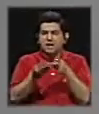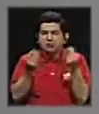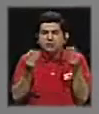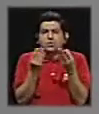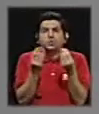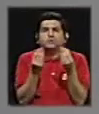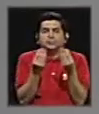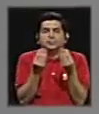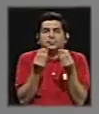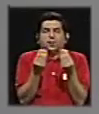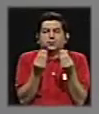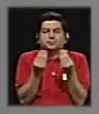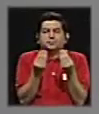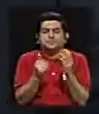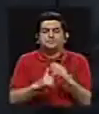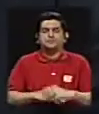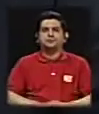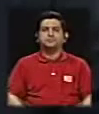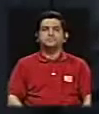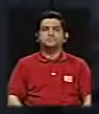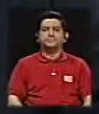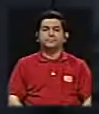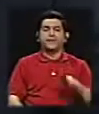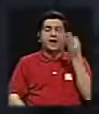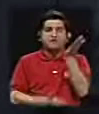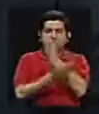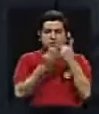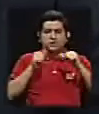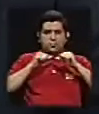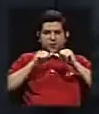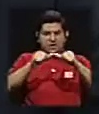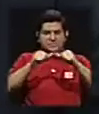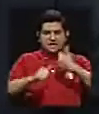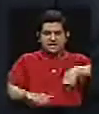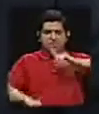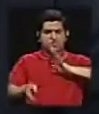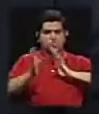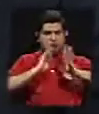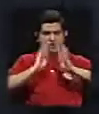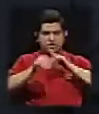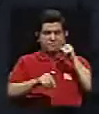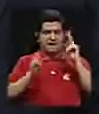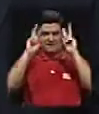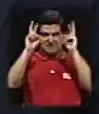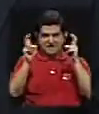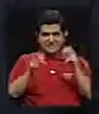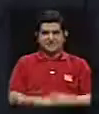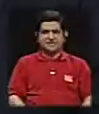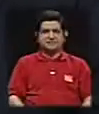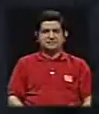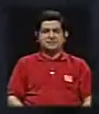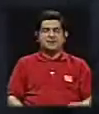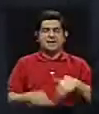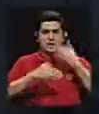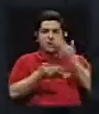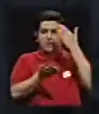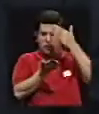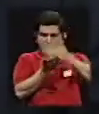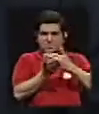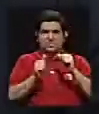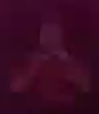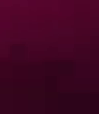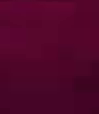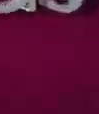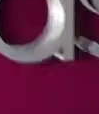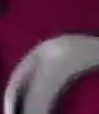temor. Uh-huh. En el próximo bloque continuaremos hablando de ese tema. Cuando volvamos, después de una breve pausa, siga